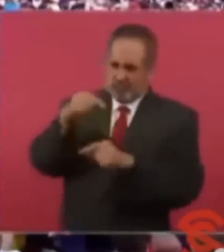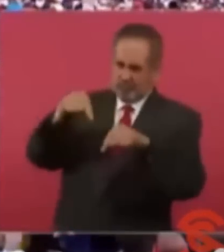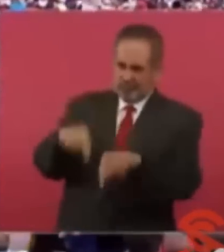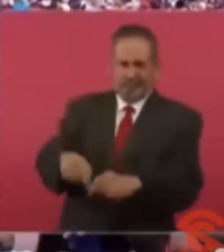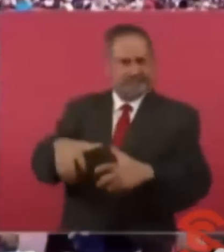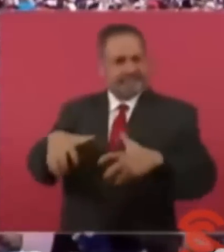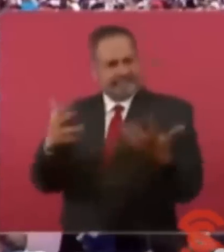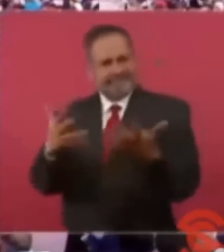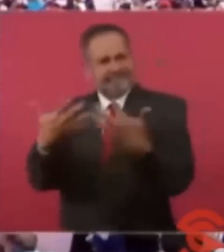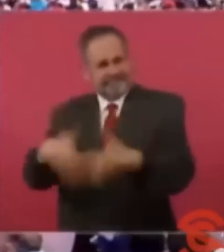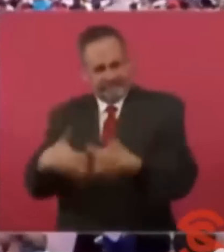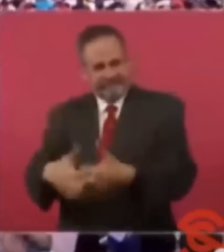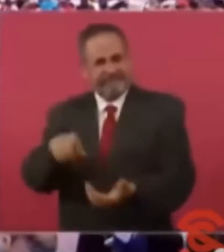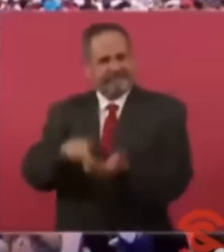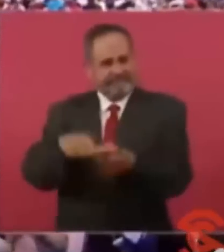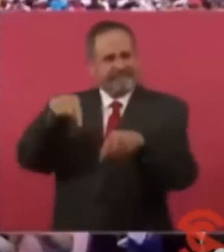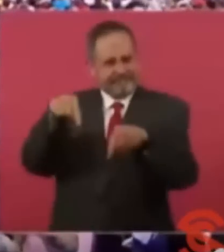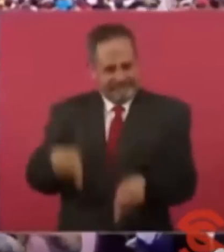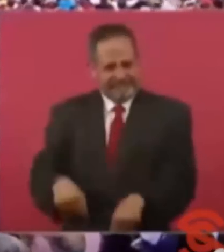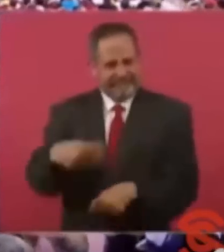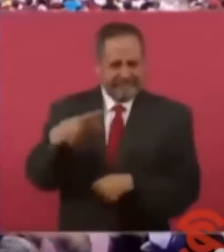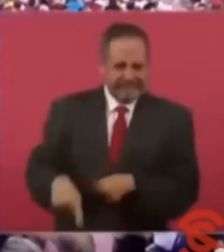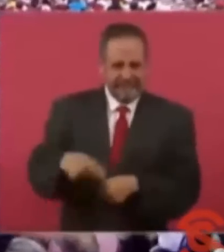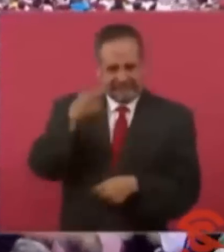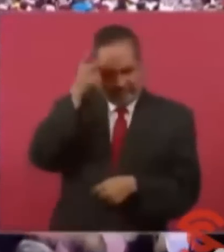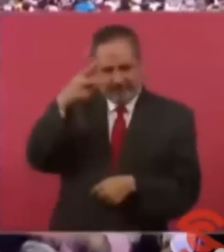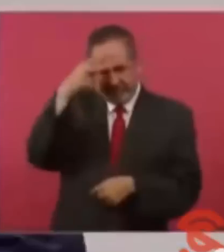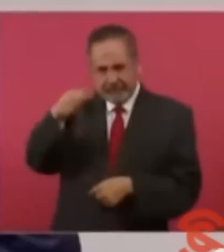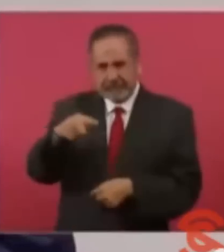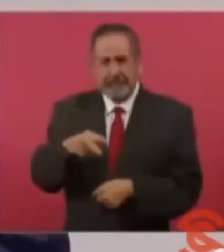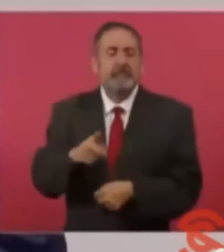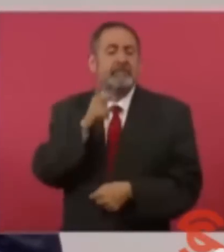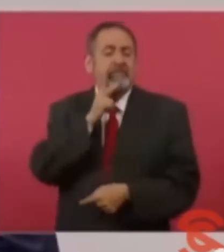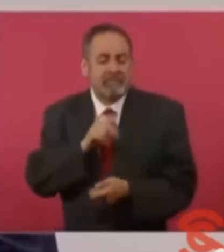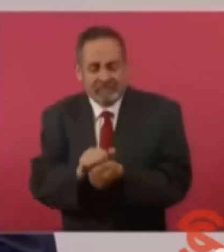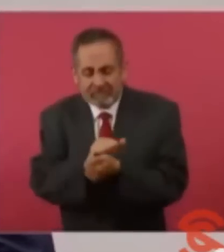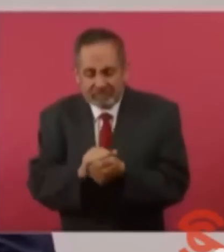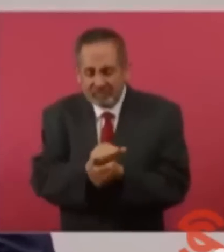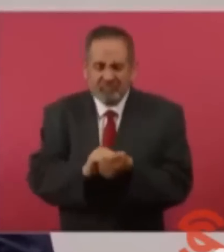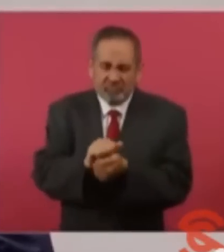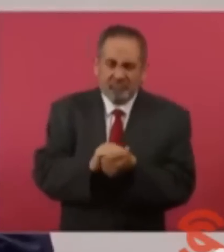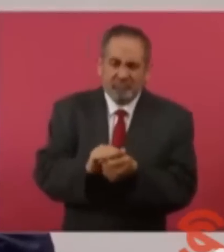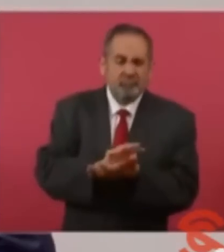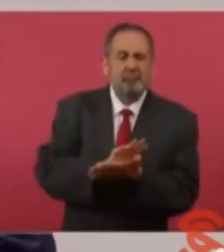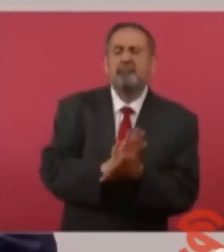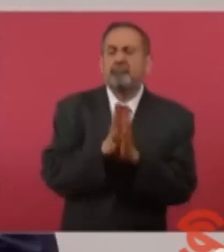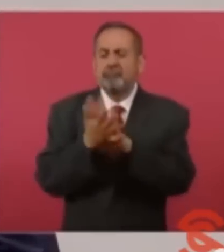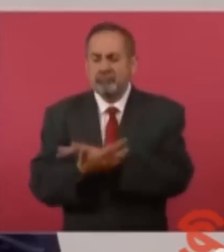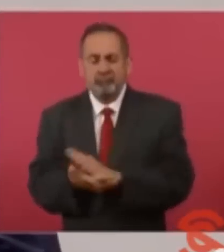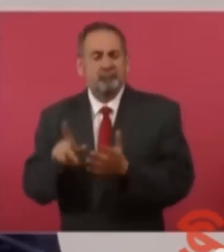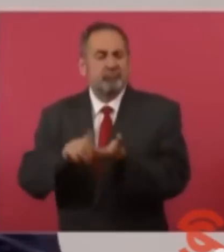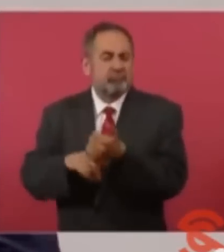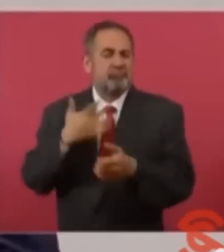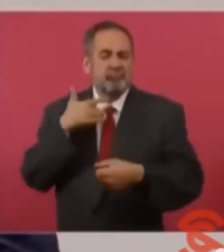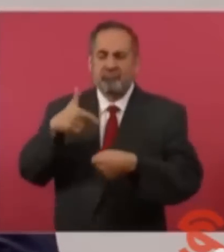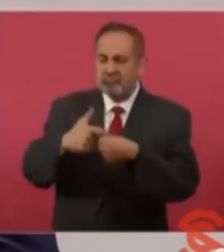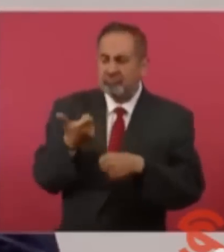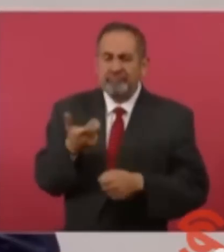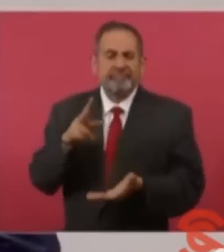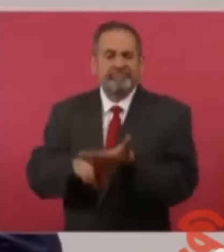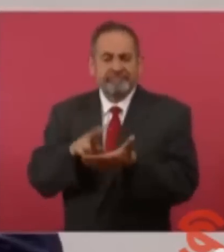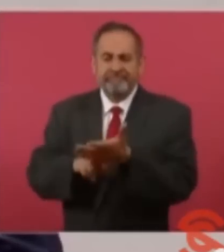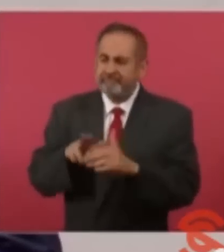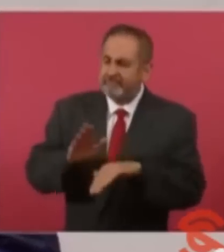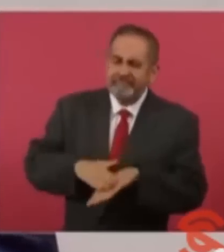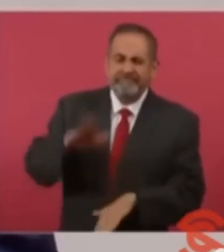procese aquí todo el petróleo crudo para darle valor agregado a